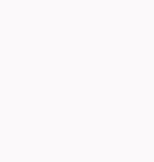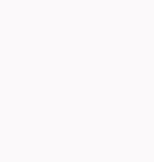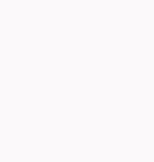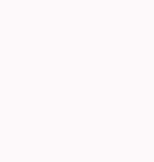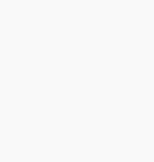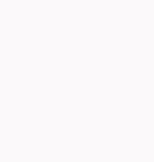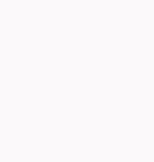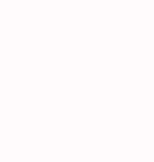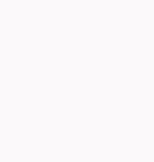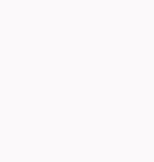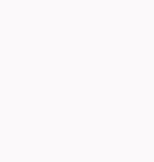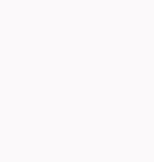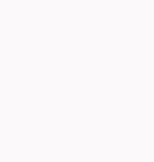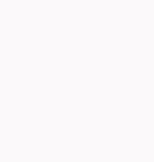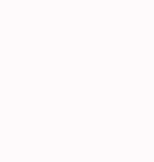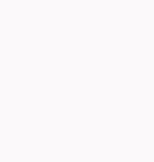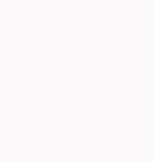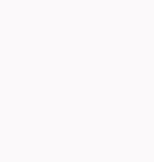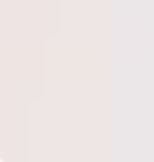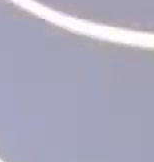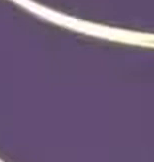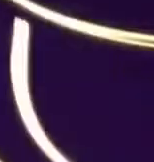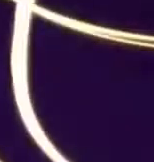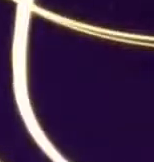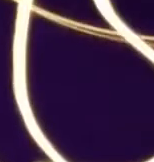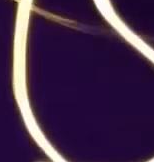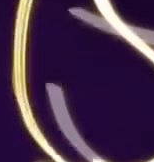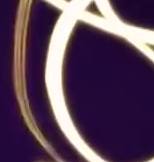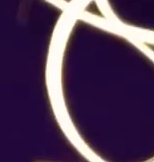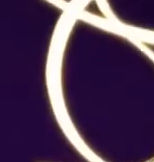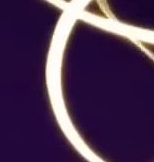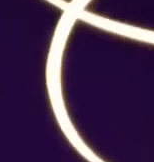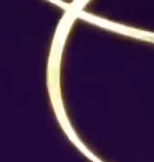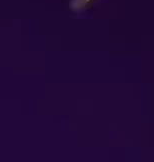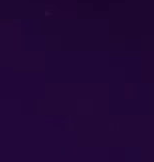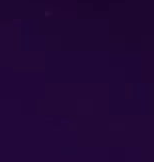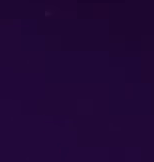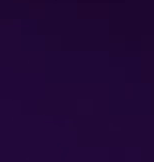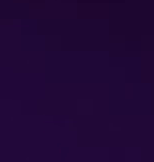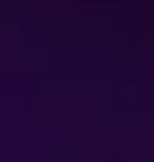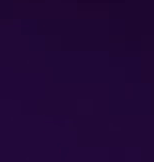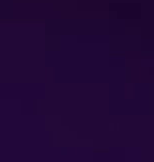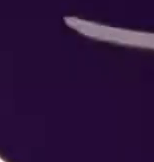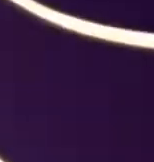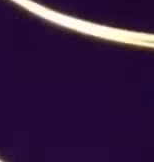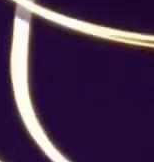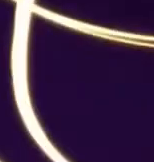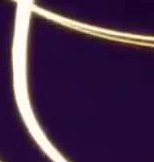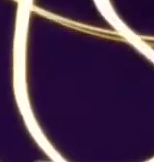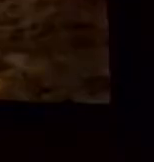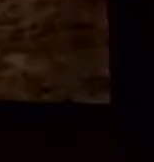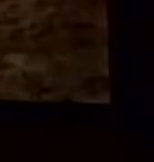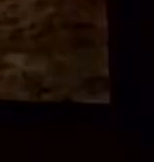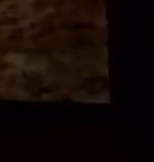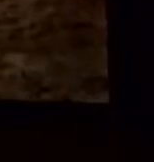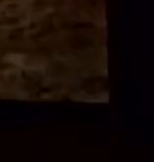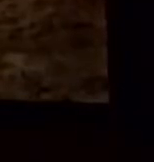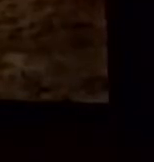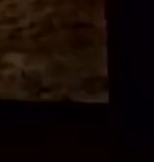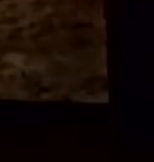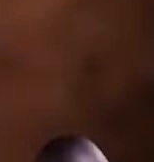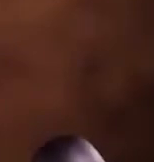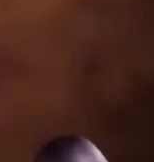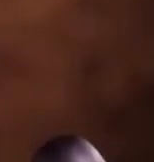Canal 22 felicita a las producciones que han sido nominadas en los premios TAL 2022, el